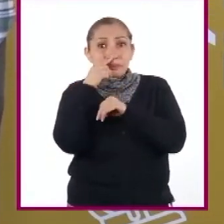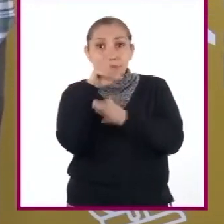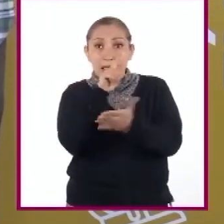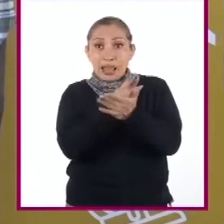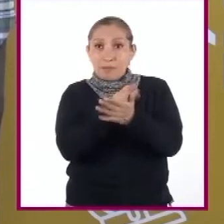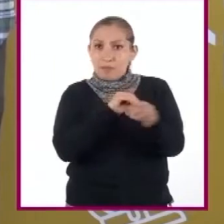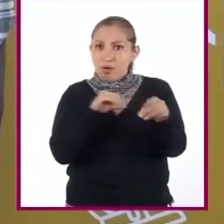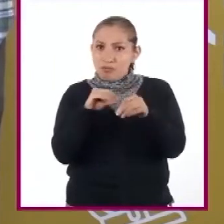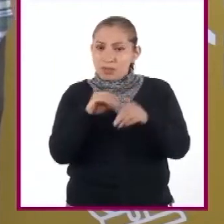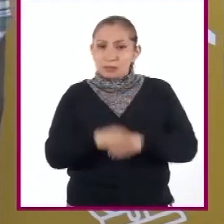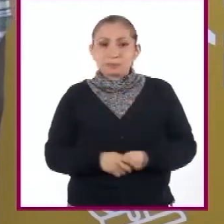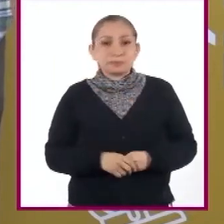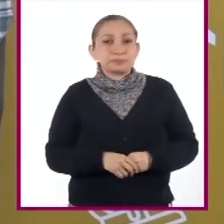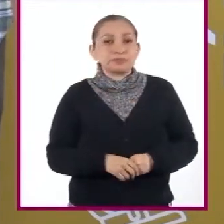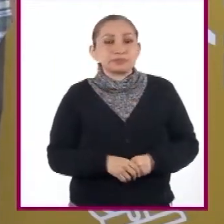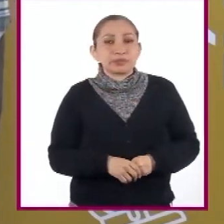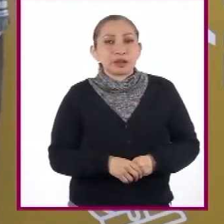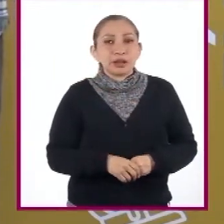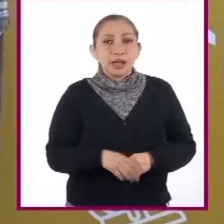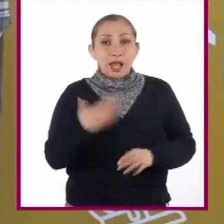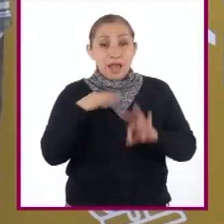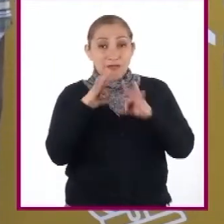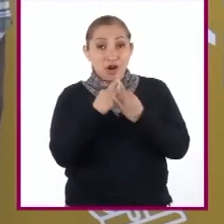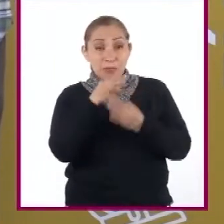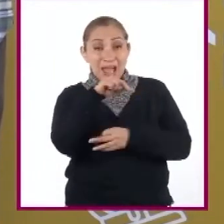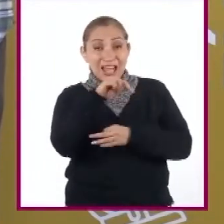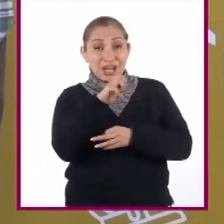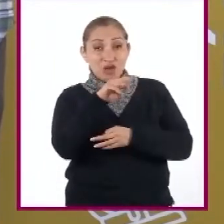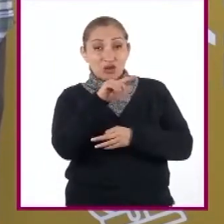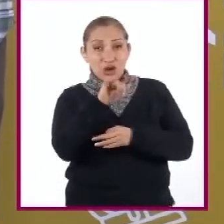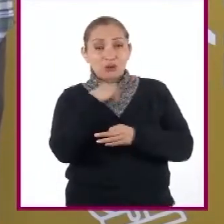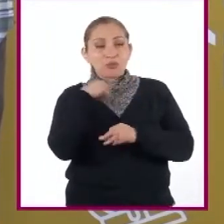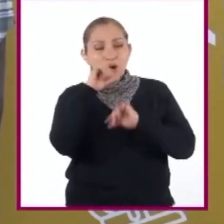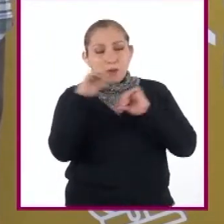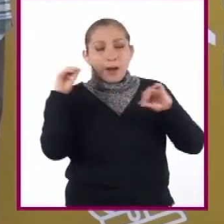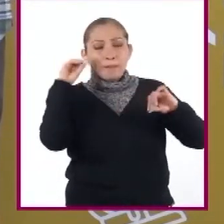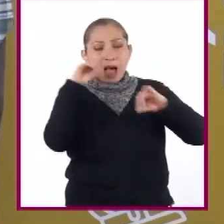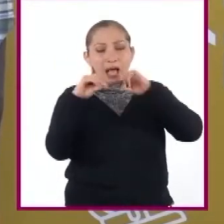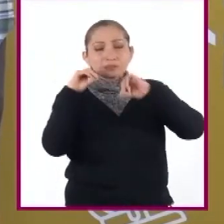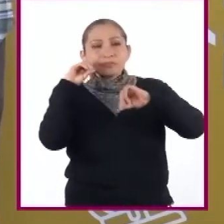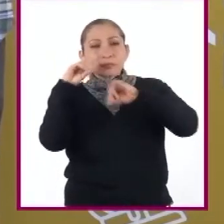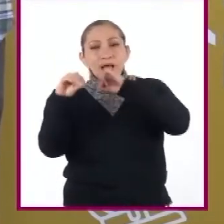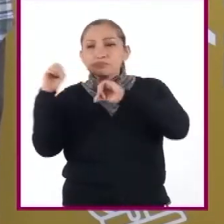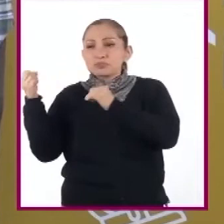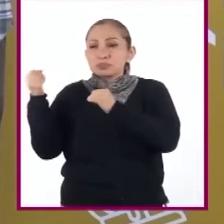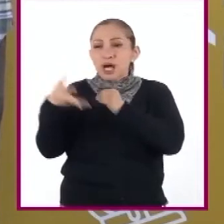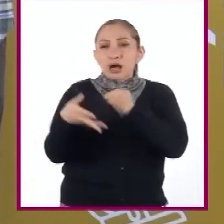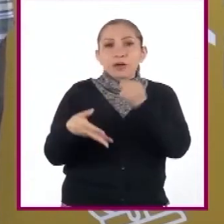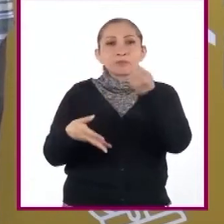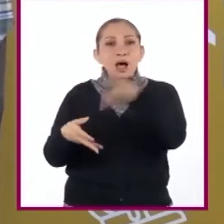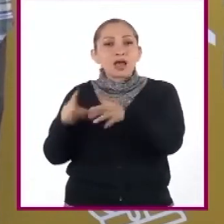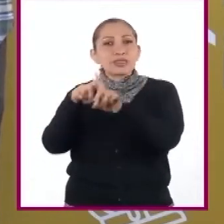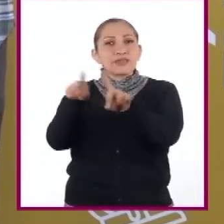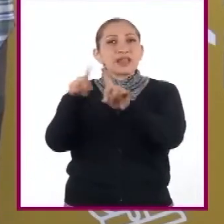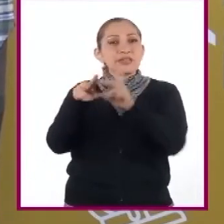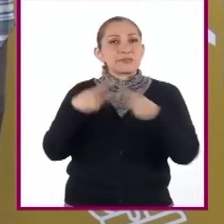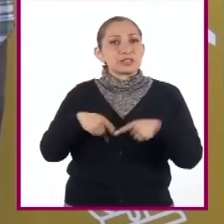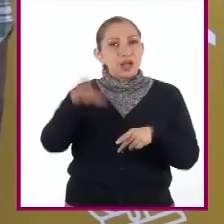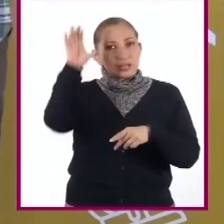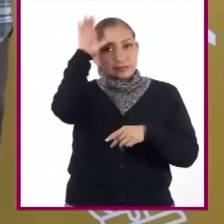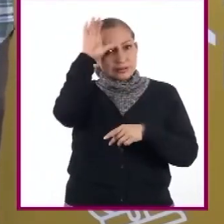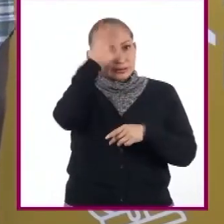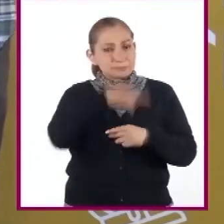del movimiento. El modelo comenzado por Newton se fue nutriendo poco a poco con las aportaciones de diversos